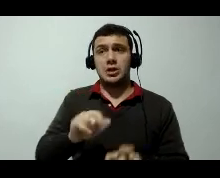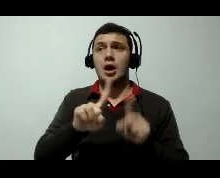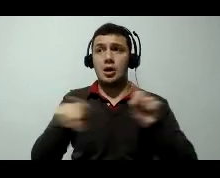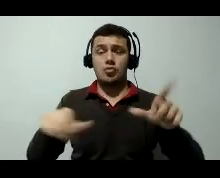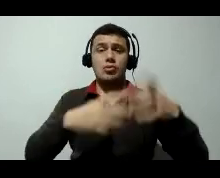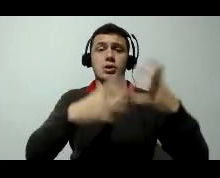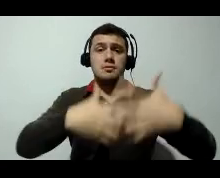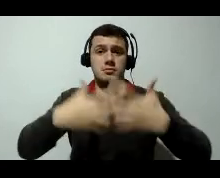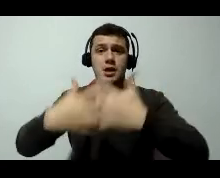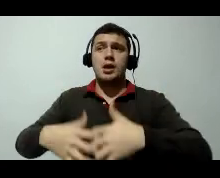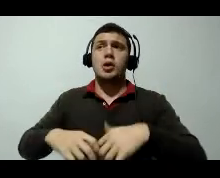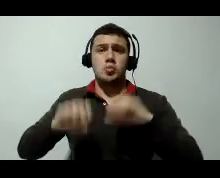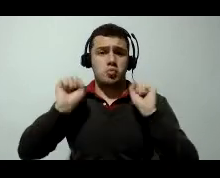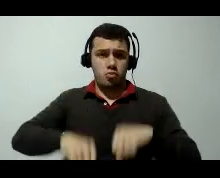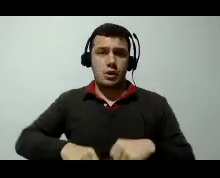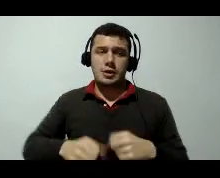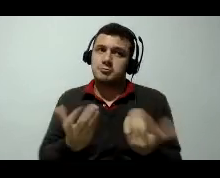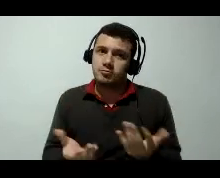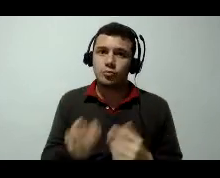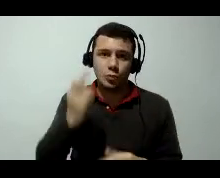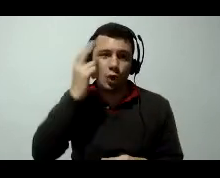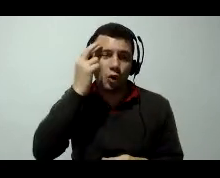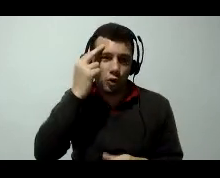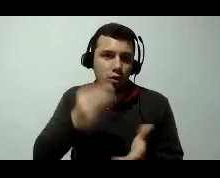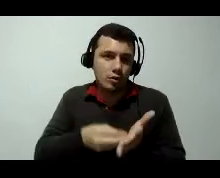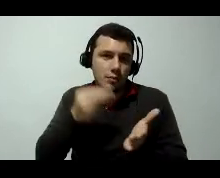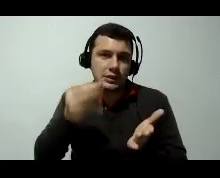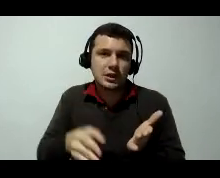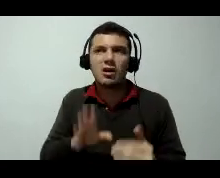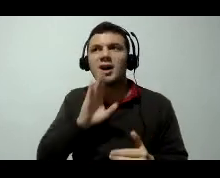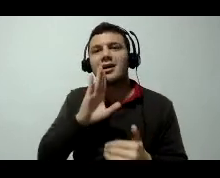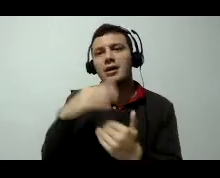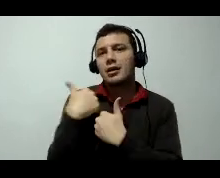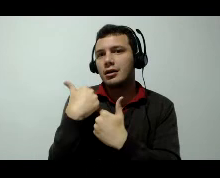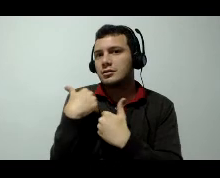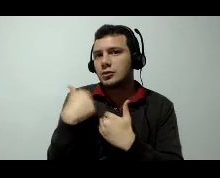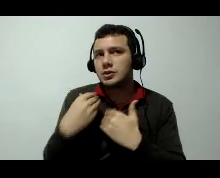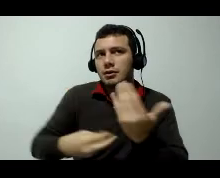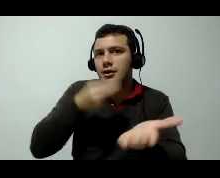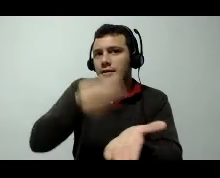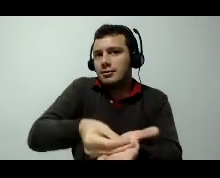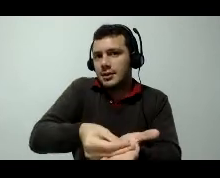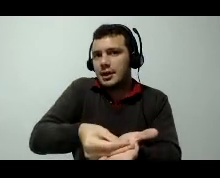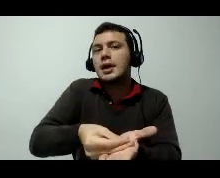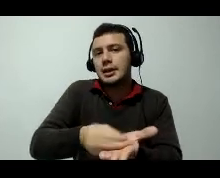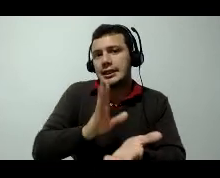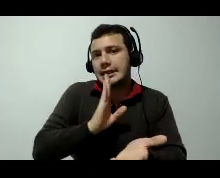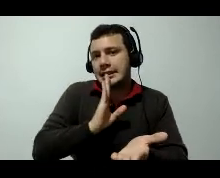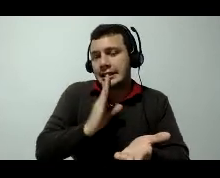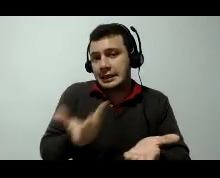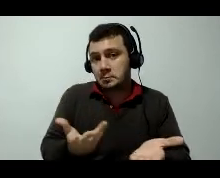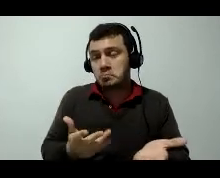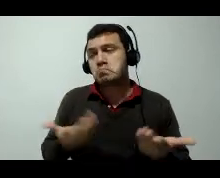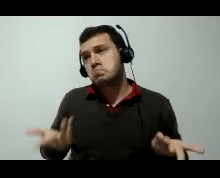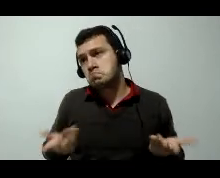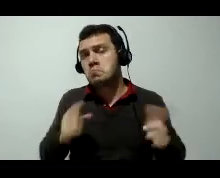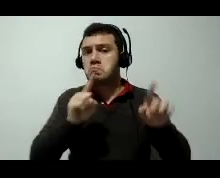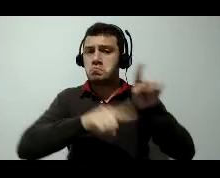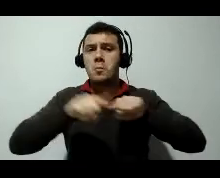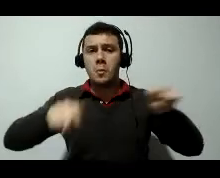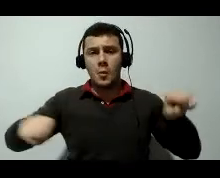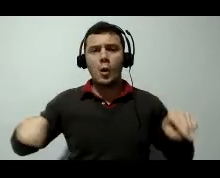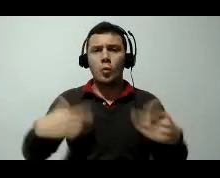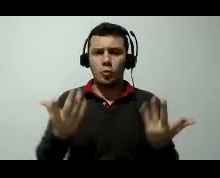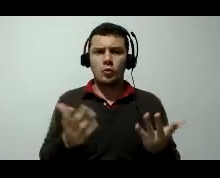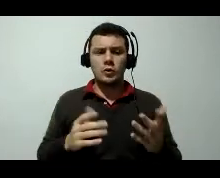tendrían que entrar a mirar quién va a asumir como el costo de esos lentes con fórmula, pero sí hay algunos proveedores que venden